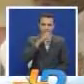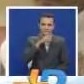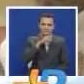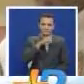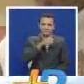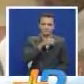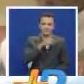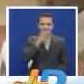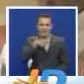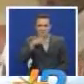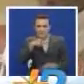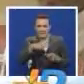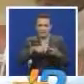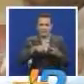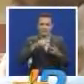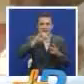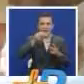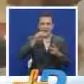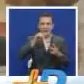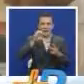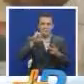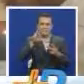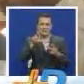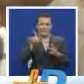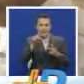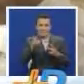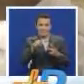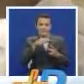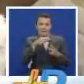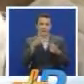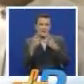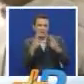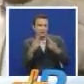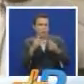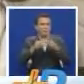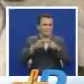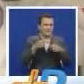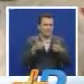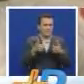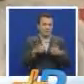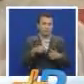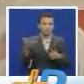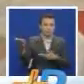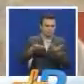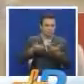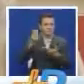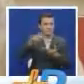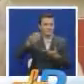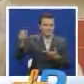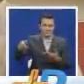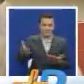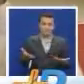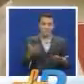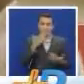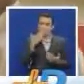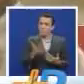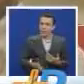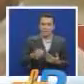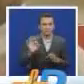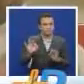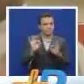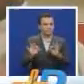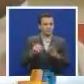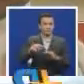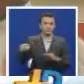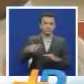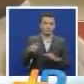con Radamel y con el mismo James David? Muy buena, porque son dos chicos muy, muy buenos, ¿no? Son dos personas excelentes,